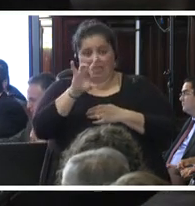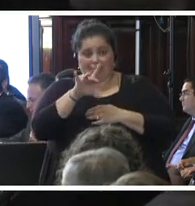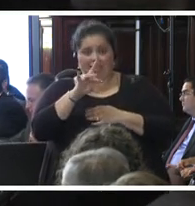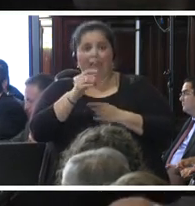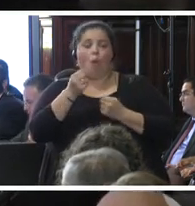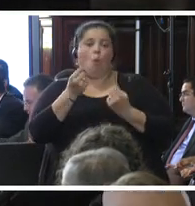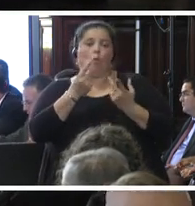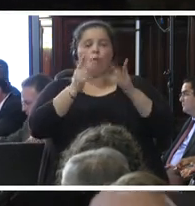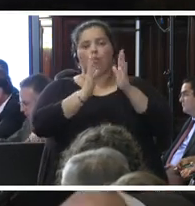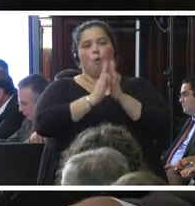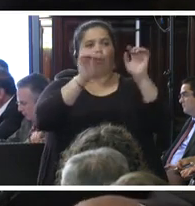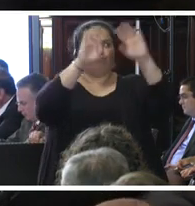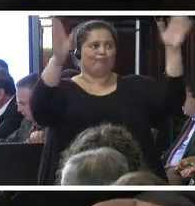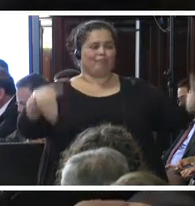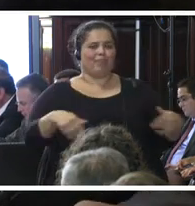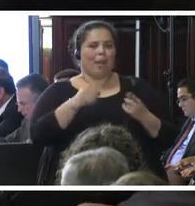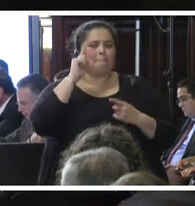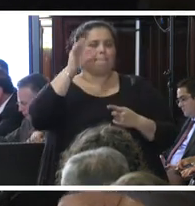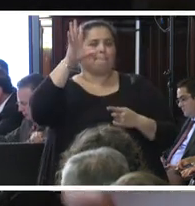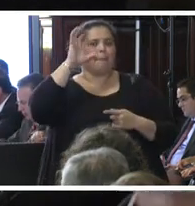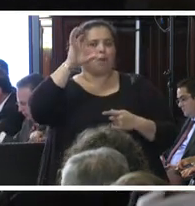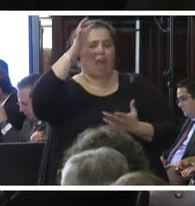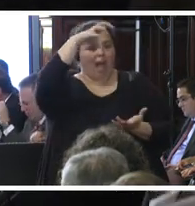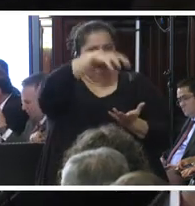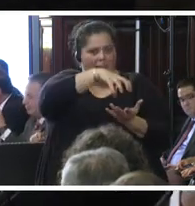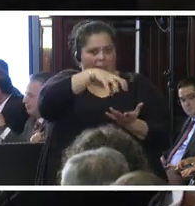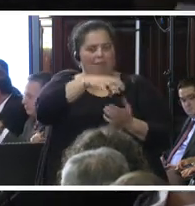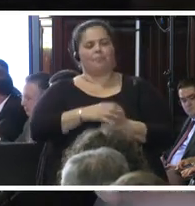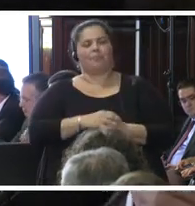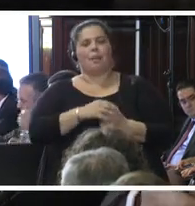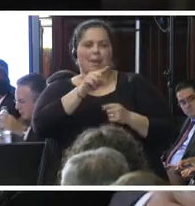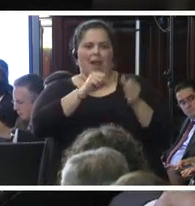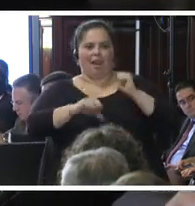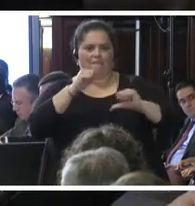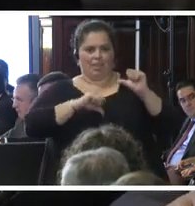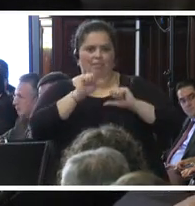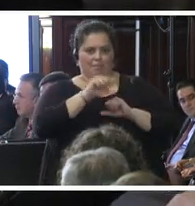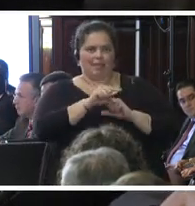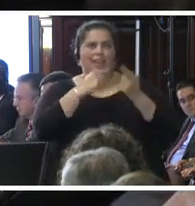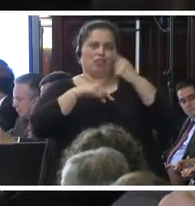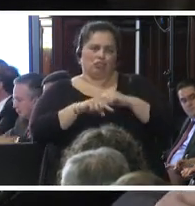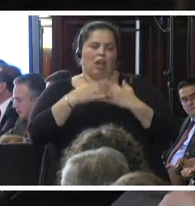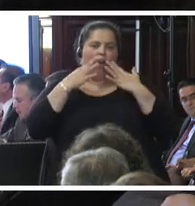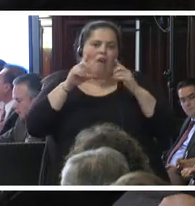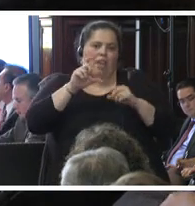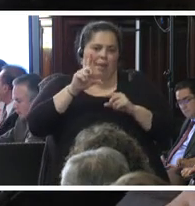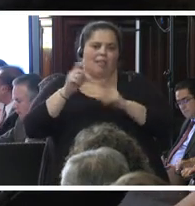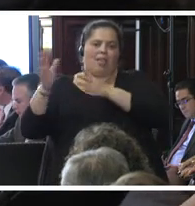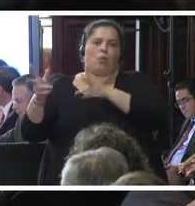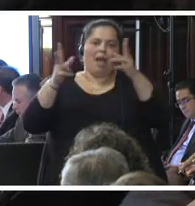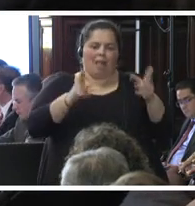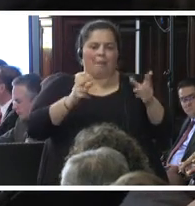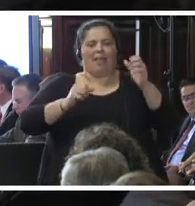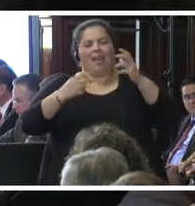municipio de Allende. Y, sin duda, pasamos de una etapa de dolor a una etapa de